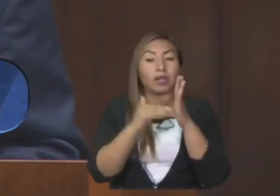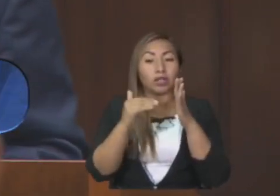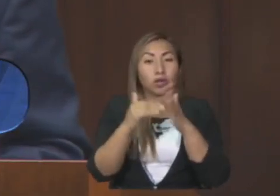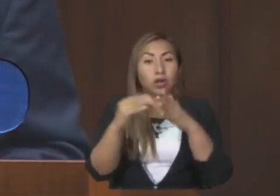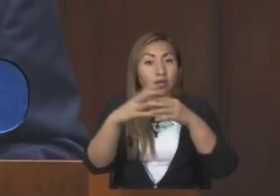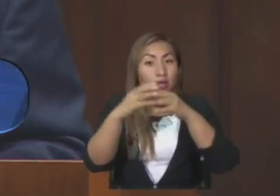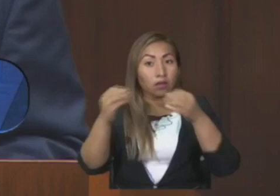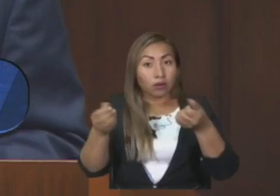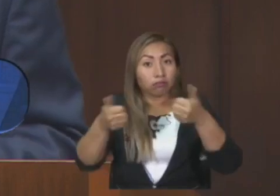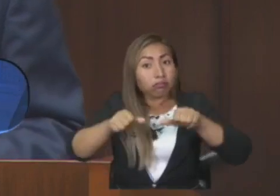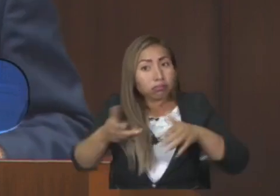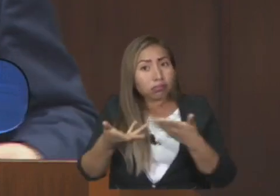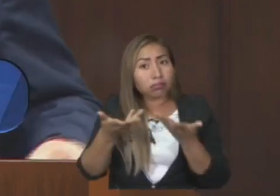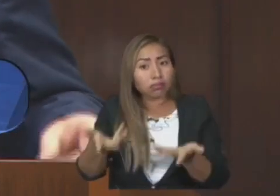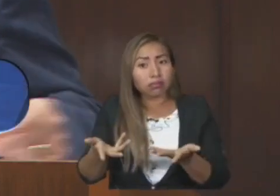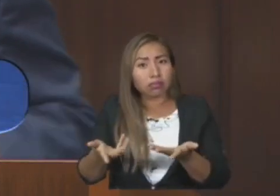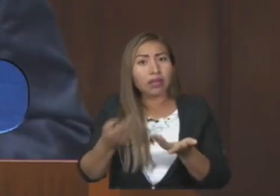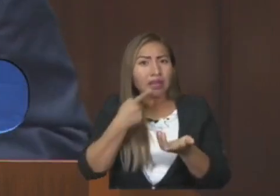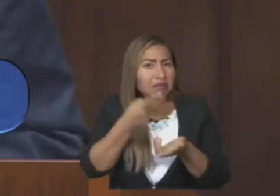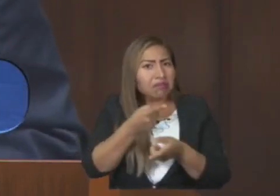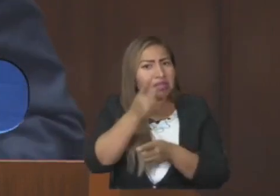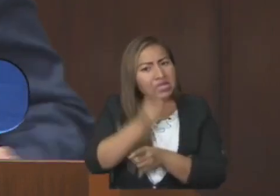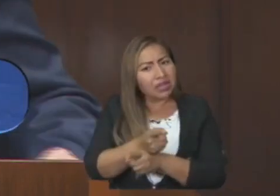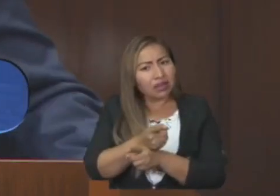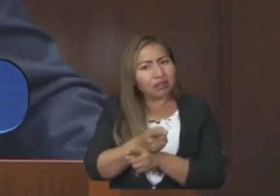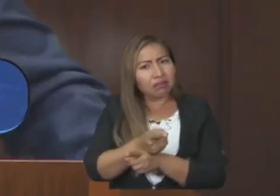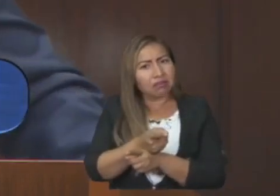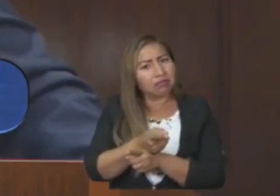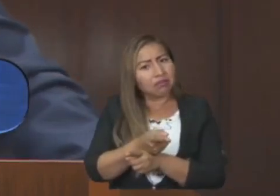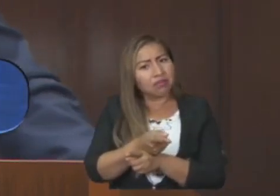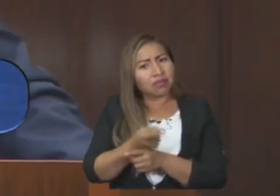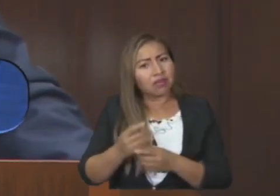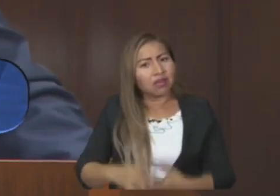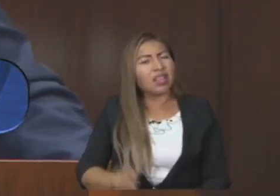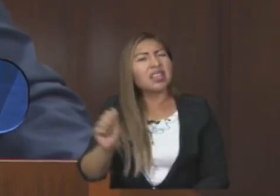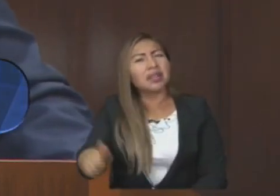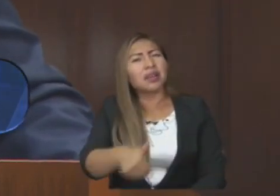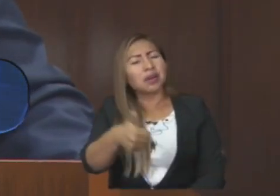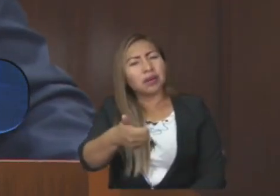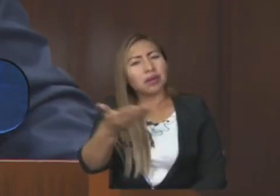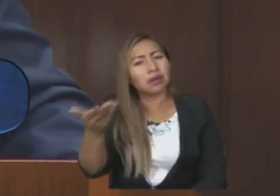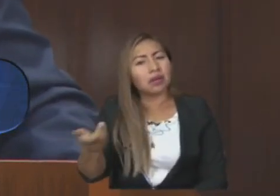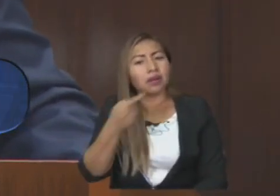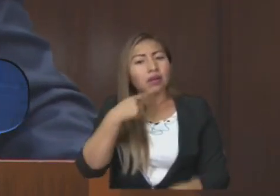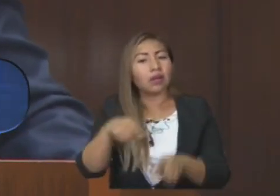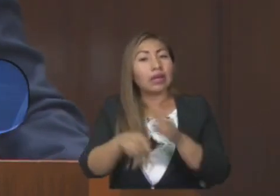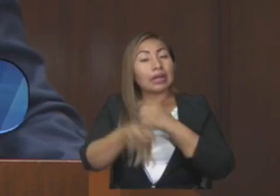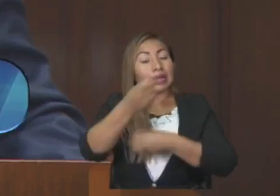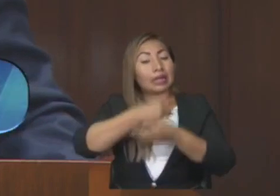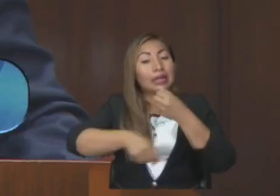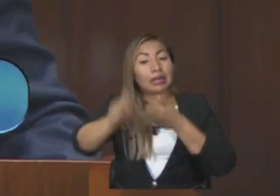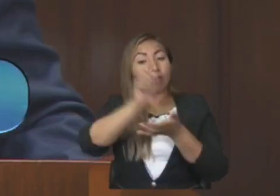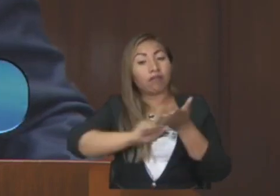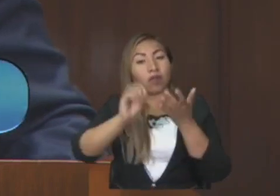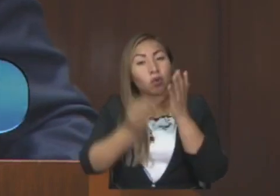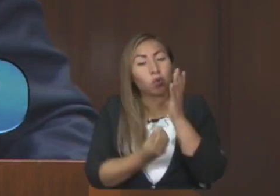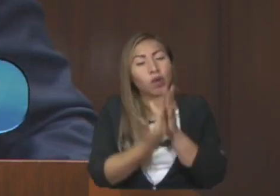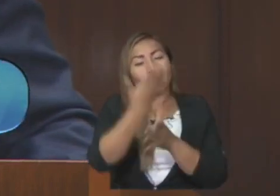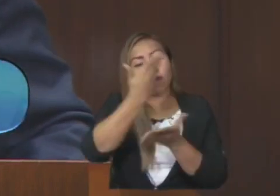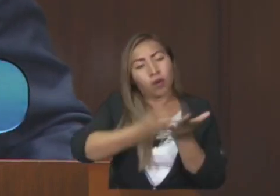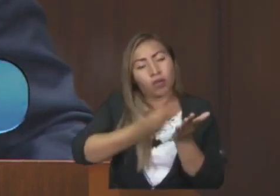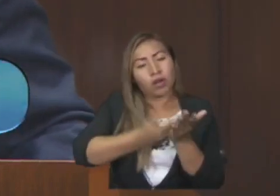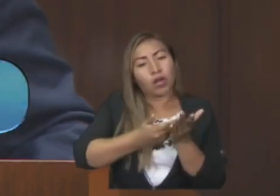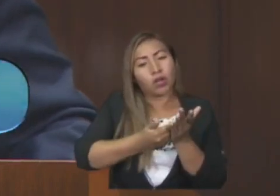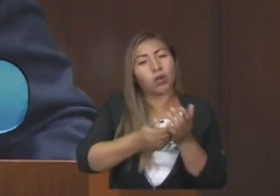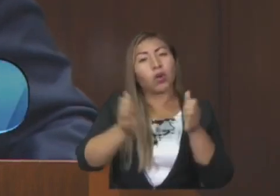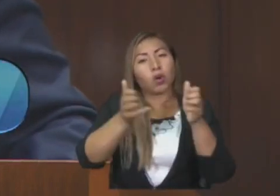panameño. ¿Es esto cierto? De ser cierto, ¿qué otra condición frena las negociaciones y la firma de un nuevo contrato con la empresa Minera